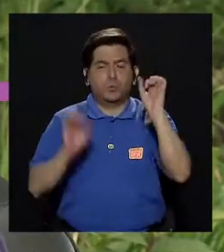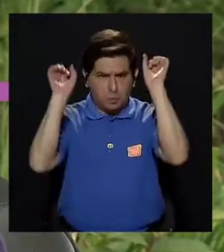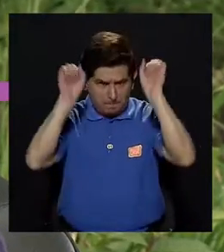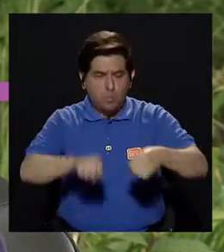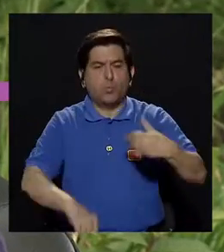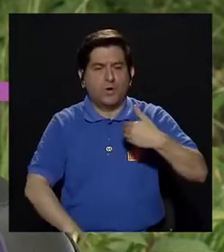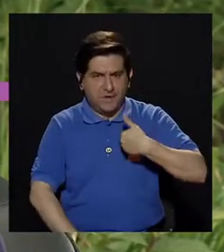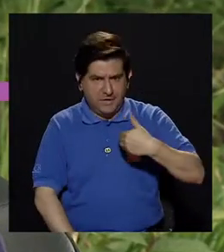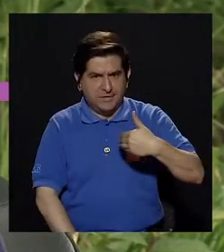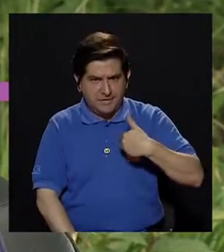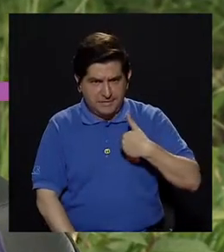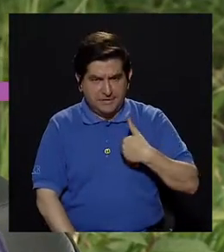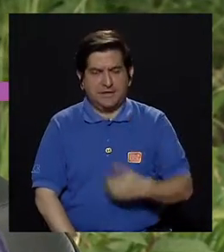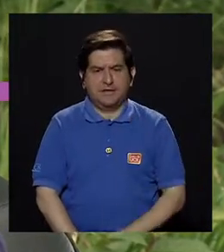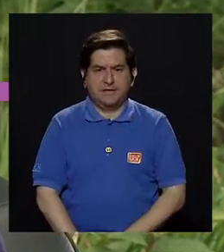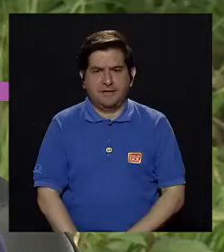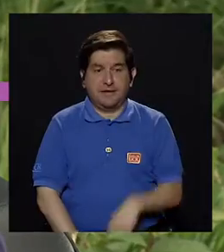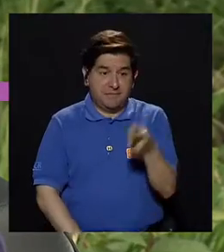pueden llegar a tener